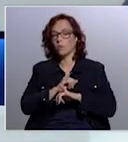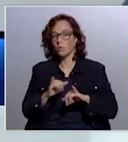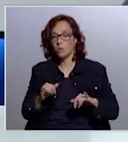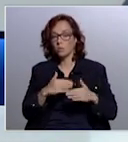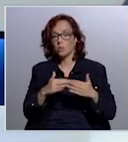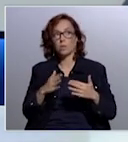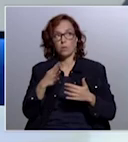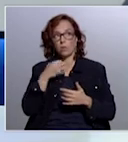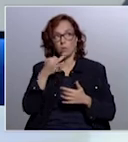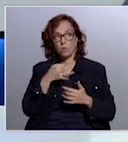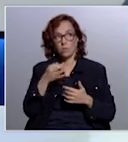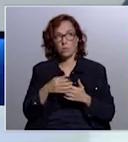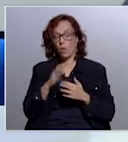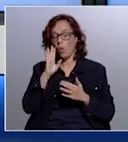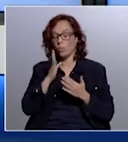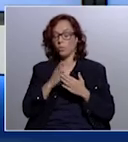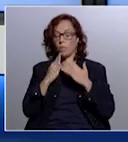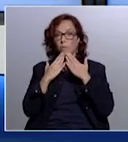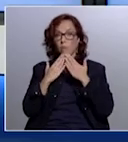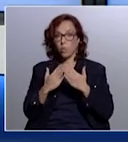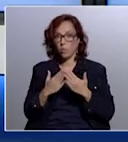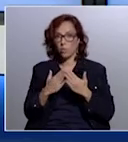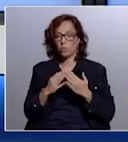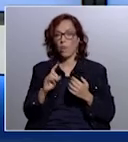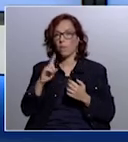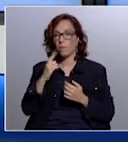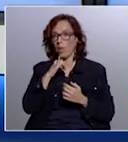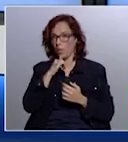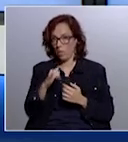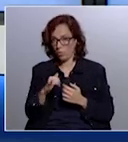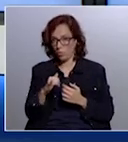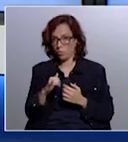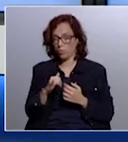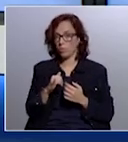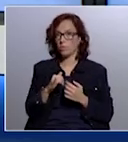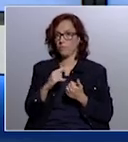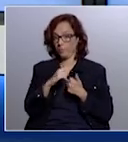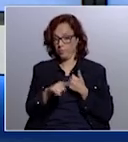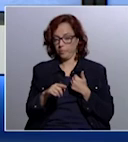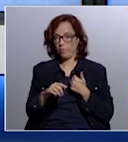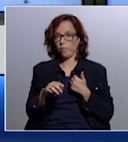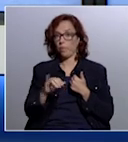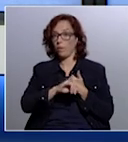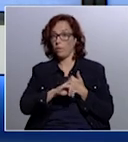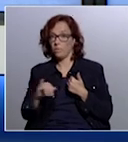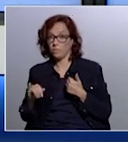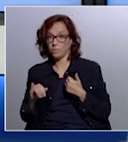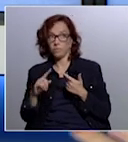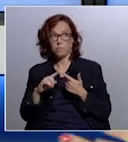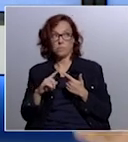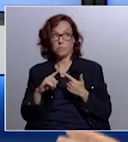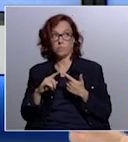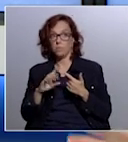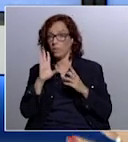por supuesto al área es la última pregunta al respecto la primera denuncia a la anterior ya que pitar la se enumeraba y culminó esas etapas o también si